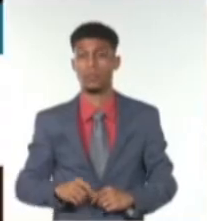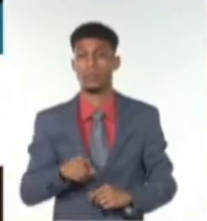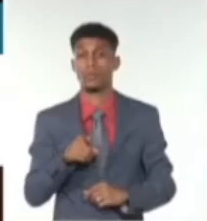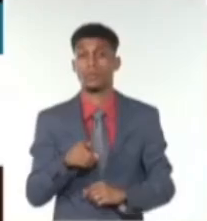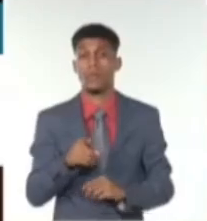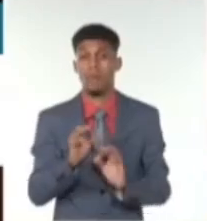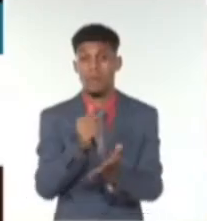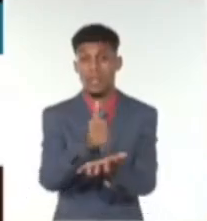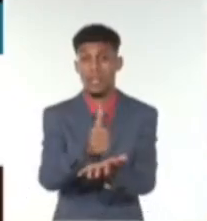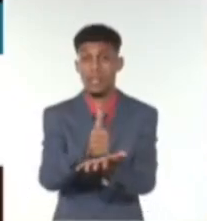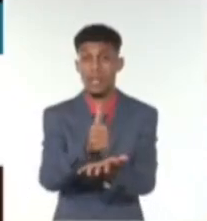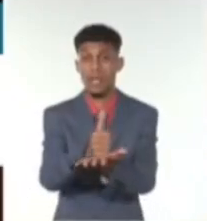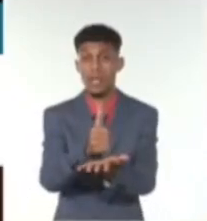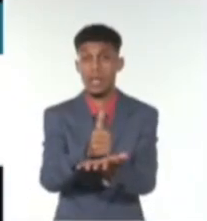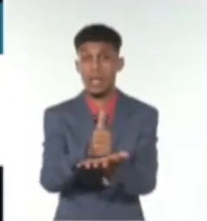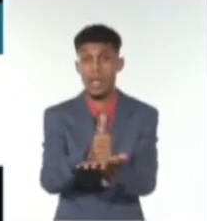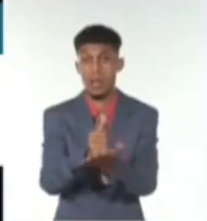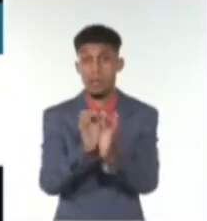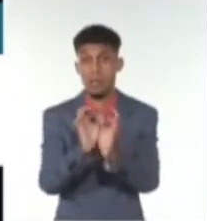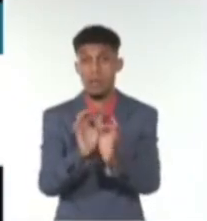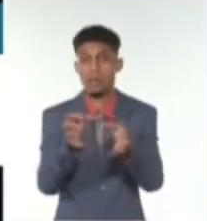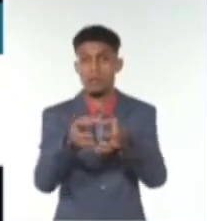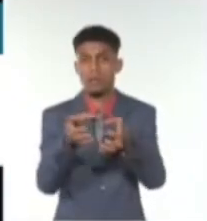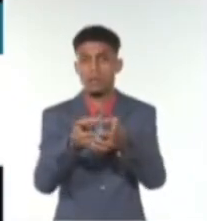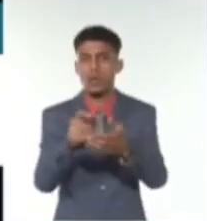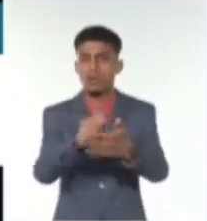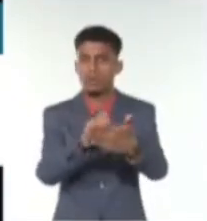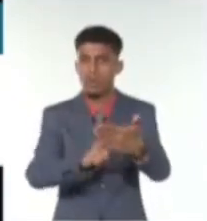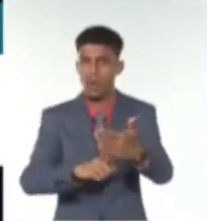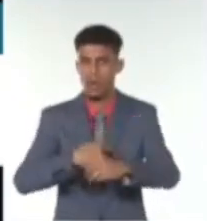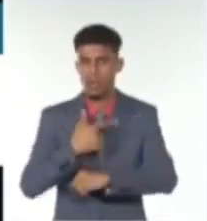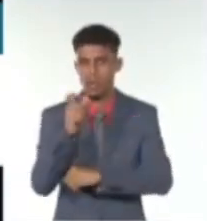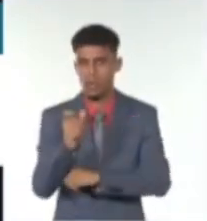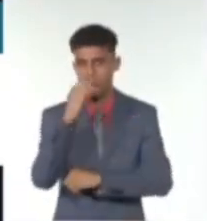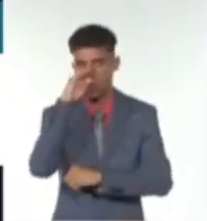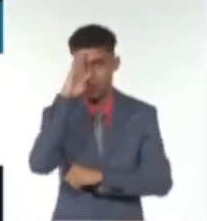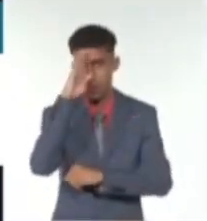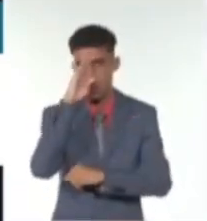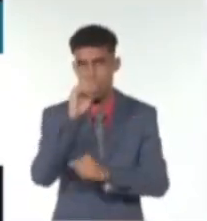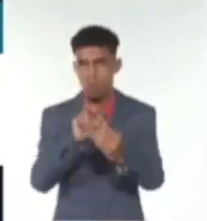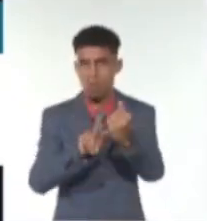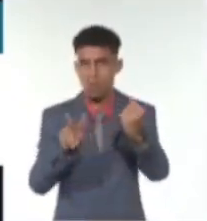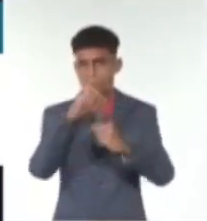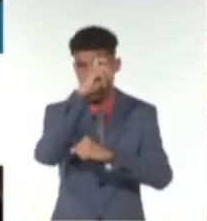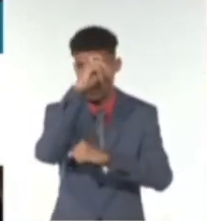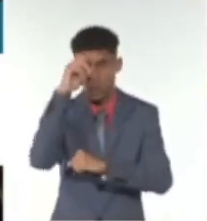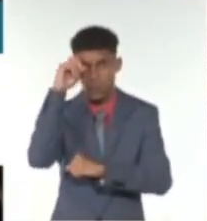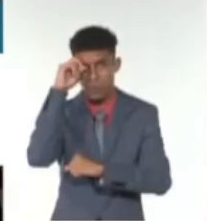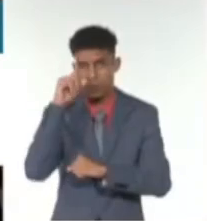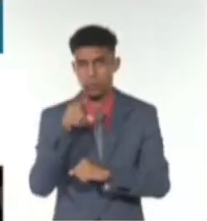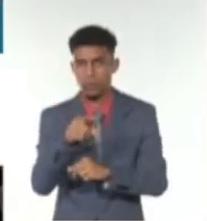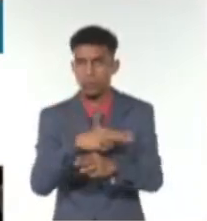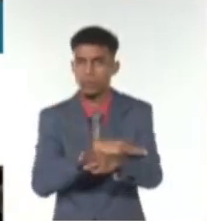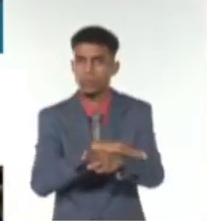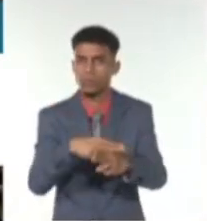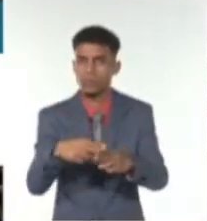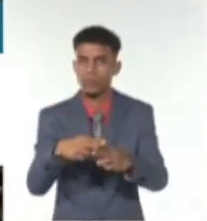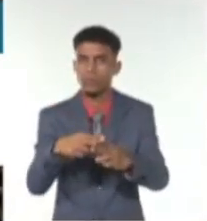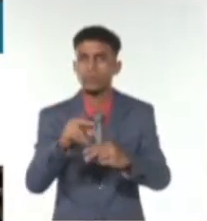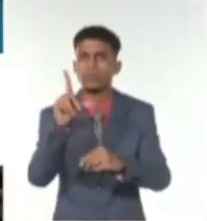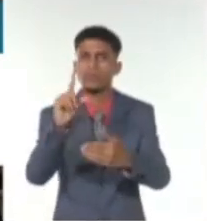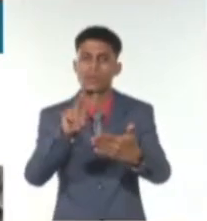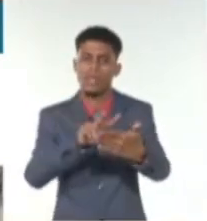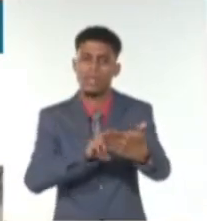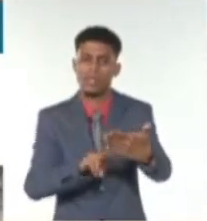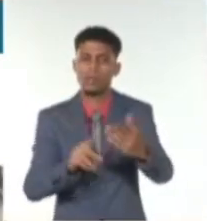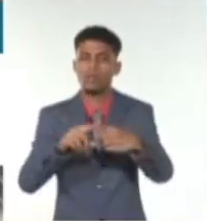la sede del Comité Provincial de la Unión de Escritores y Artistas de Cuba en Sancti Spíritus, se combina la historia, la literatura y la